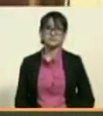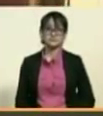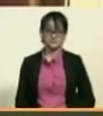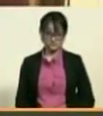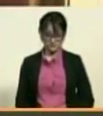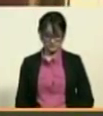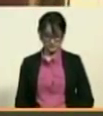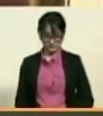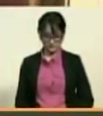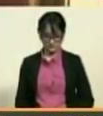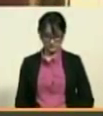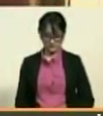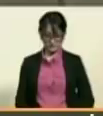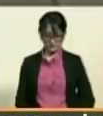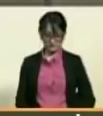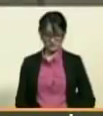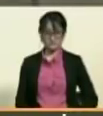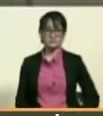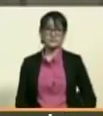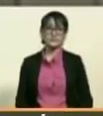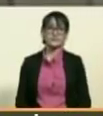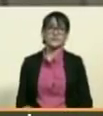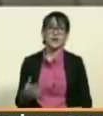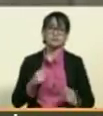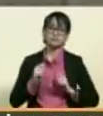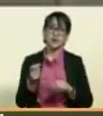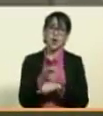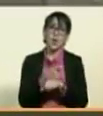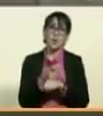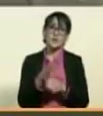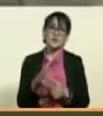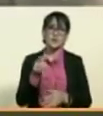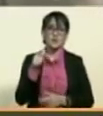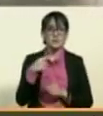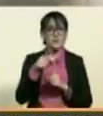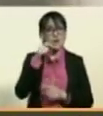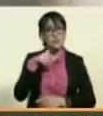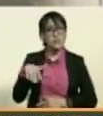estoy entregando a mi hermana la gobernadora y al pueblo del Tamacuro